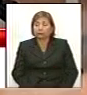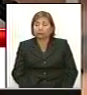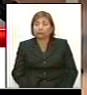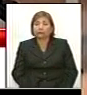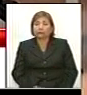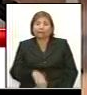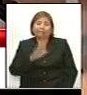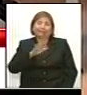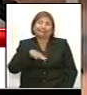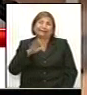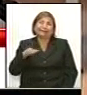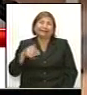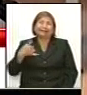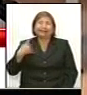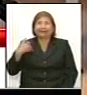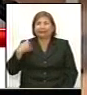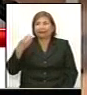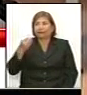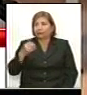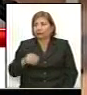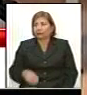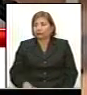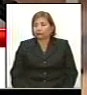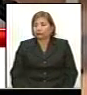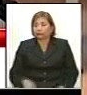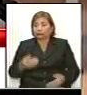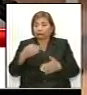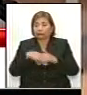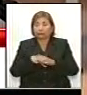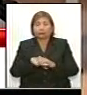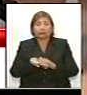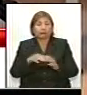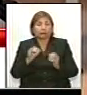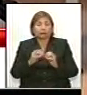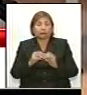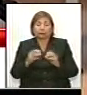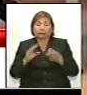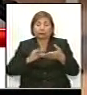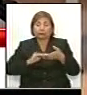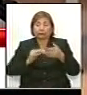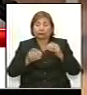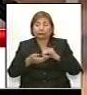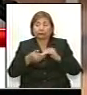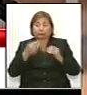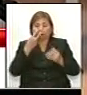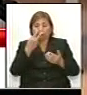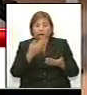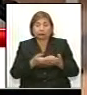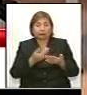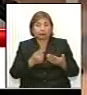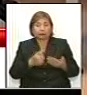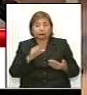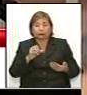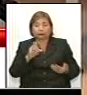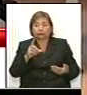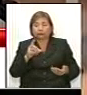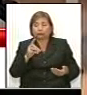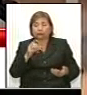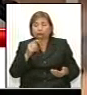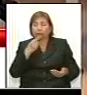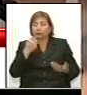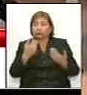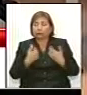el niño, con el joven, pero dentro de la comunidad también se puede dar con el sodalite que tiene